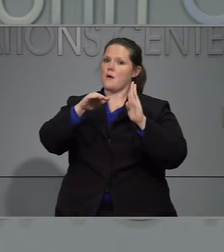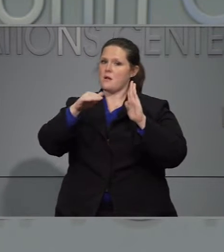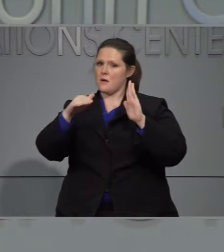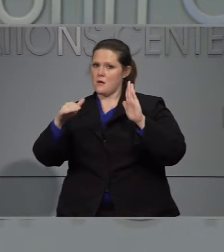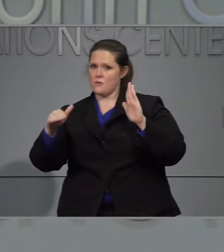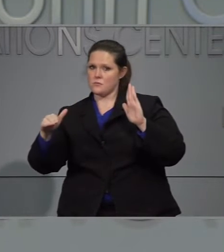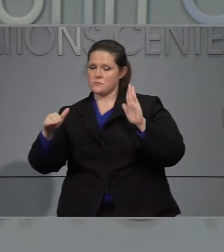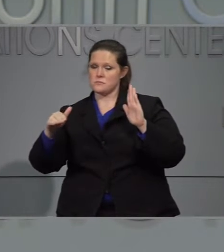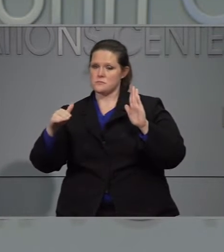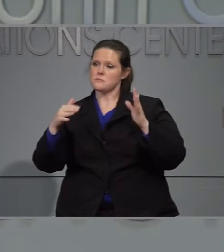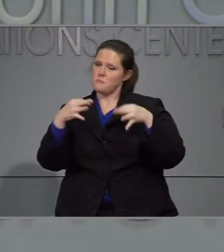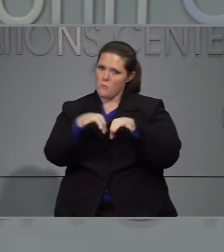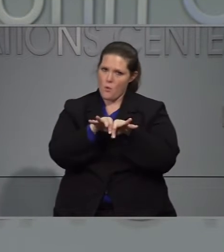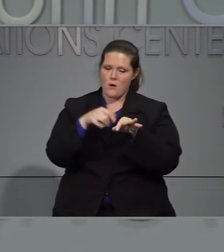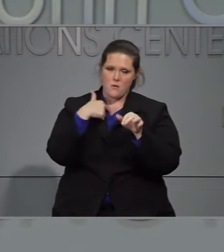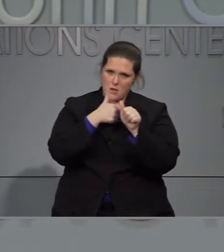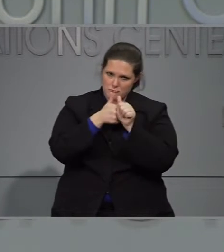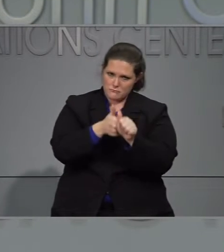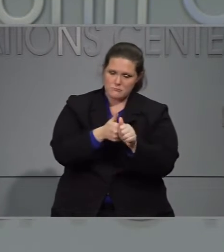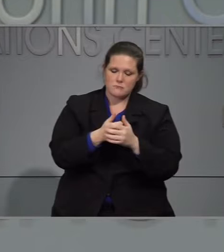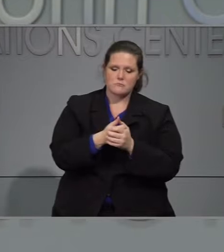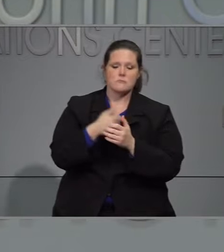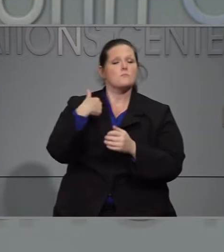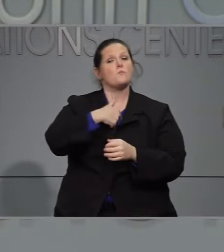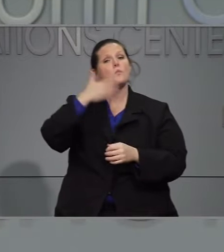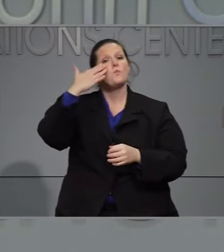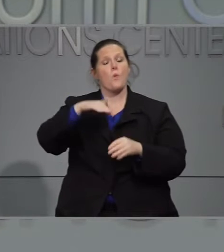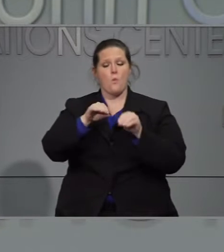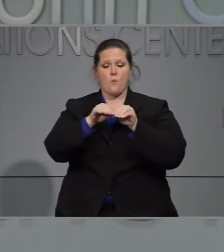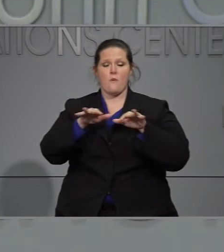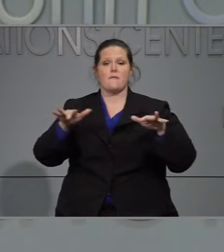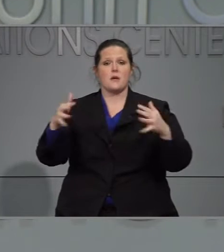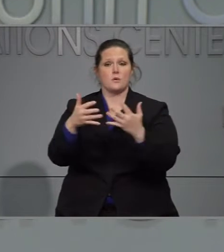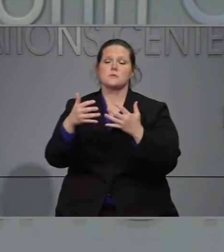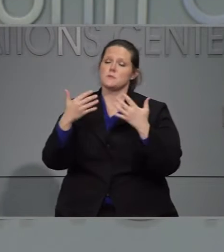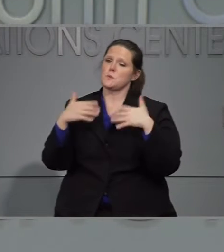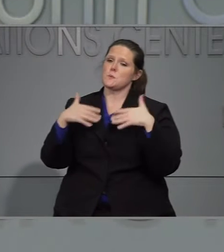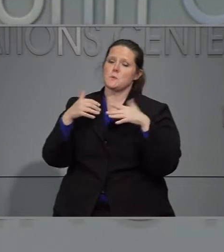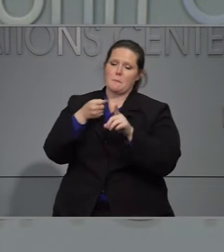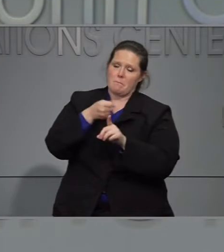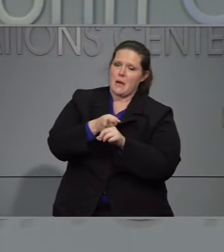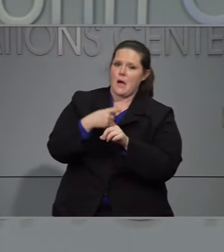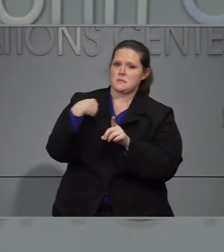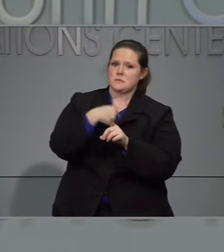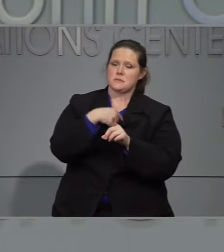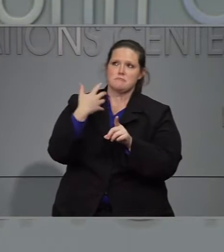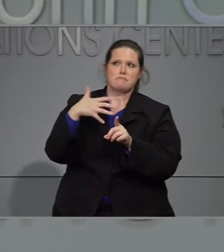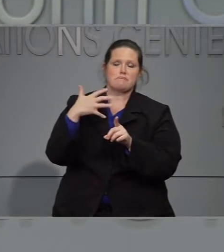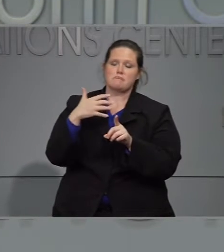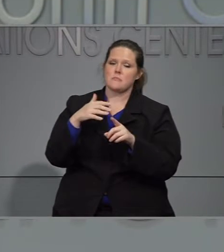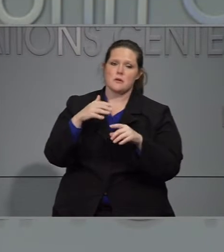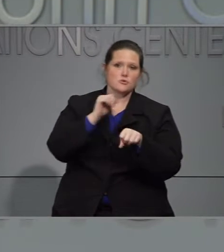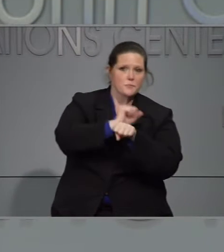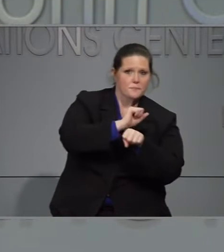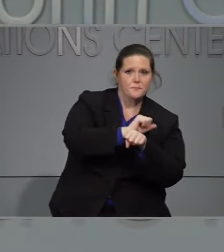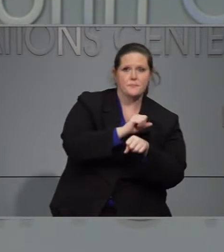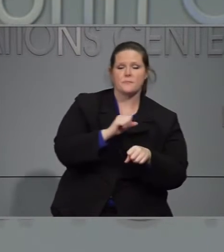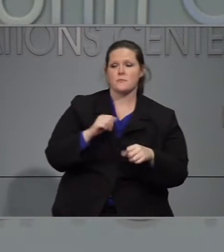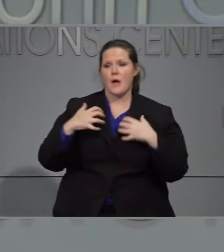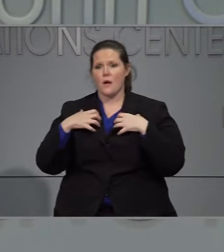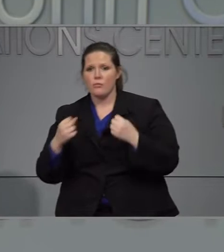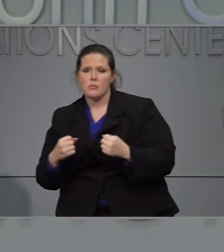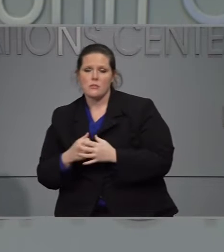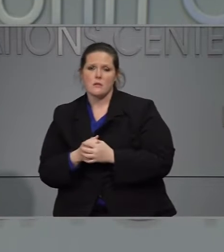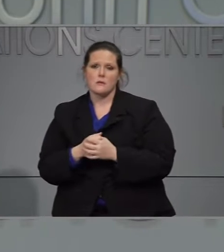pandemia ha perjudicado la salud de las personas, los empleos y nuestra economía. Y al acercarse el fin de semana, yo sé que